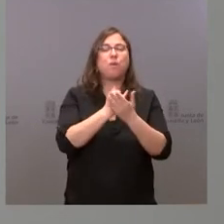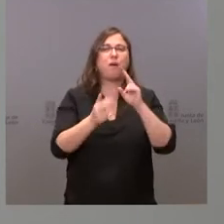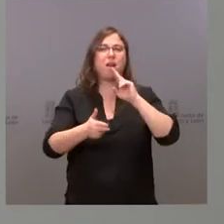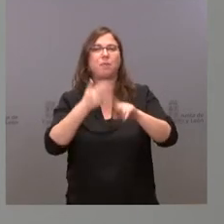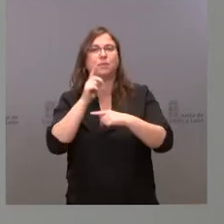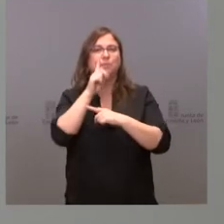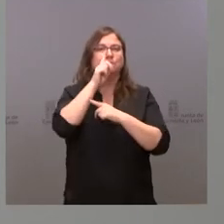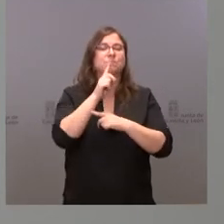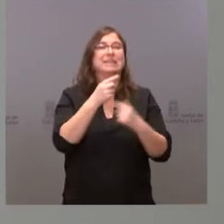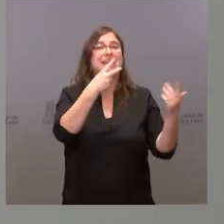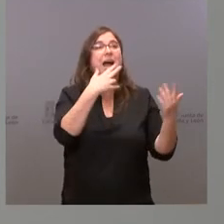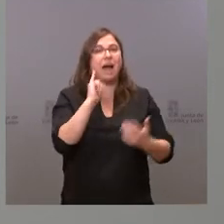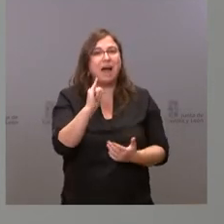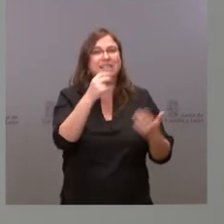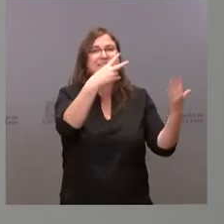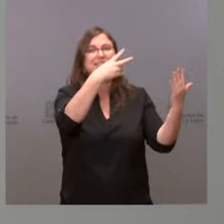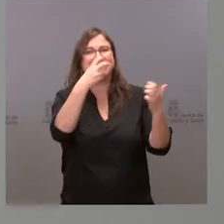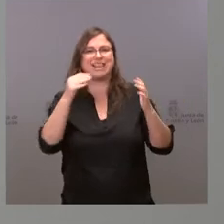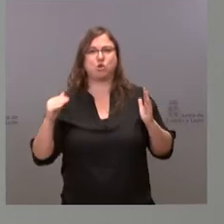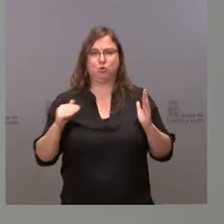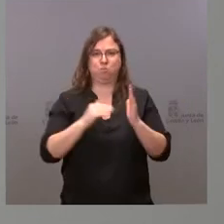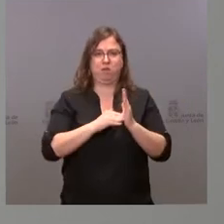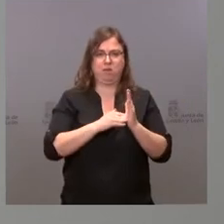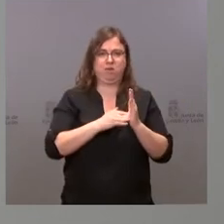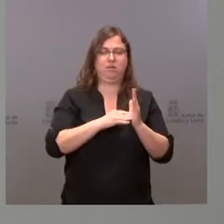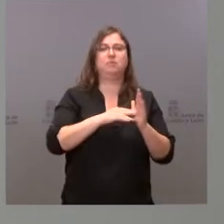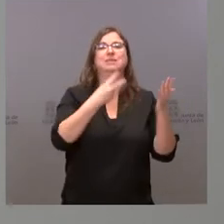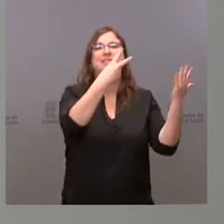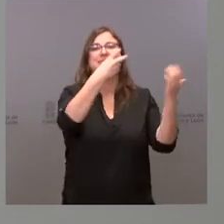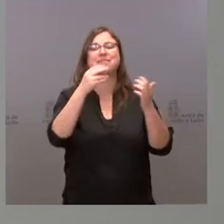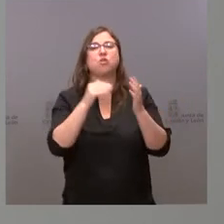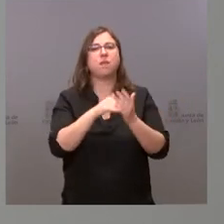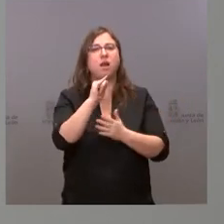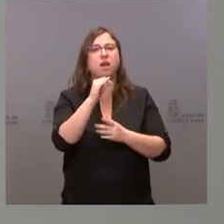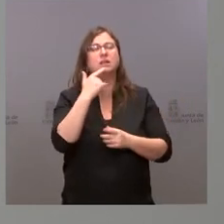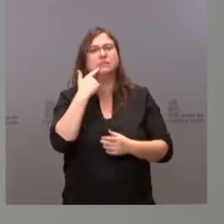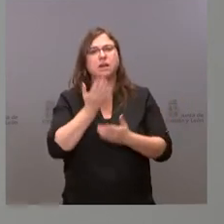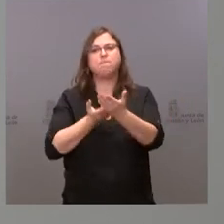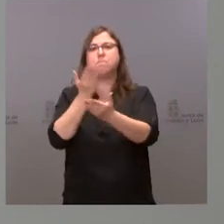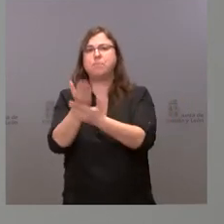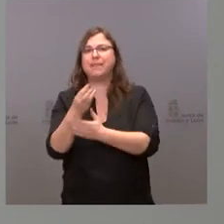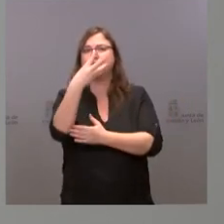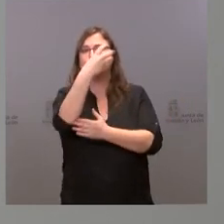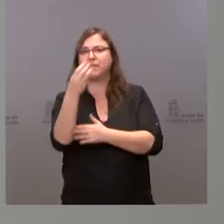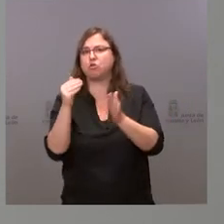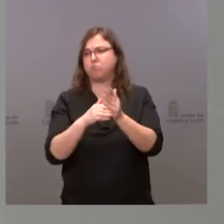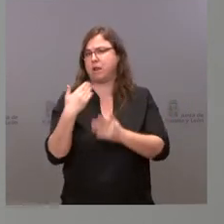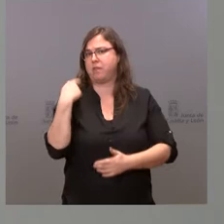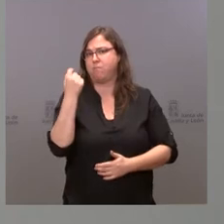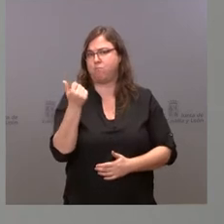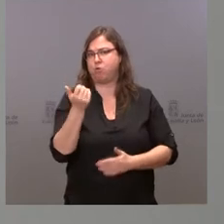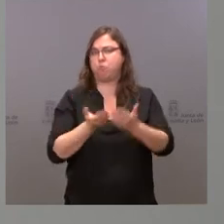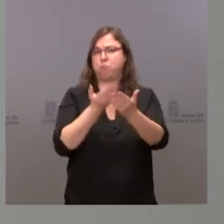un stock 700.000 y tenemos han adquirido otros 300.000 más recientemente con lo cual